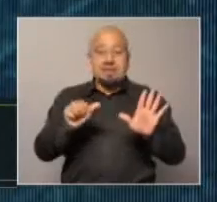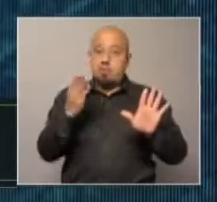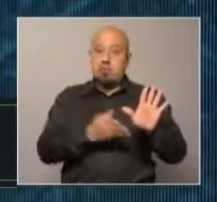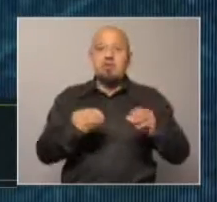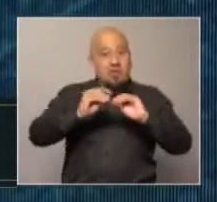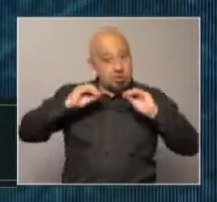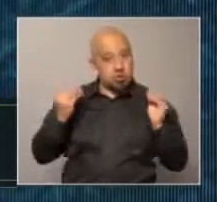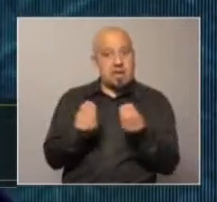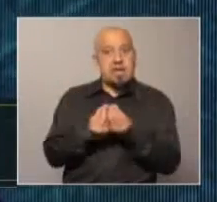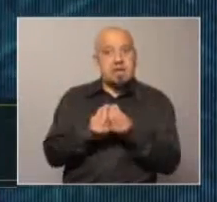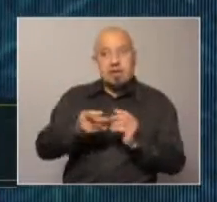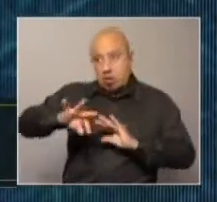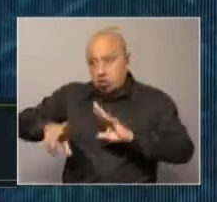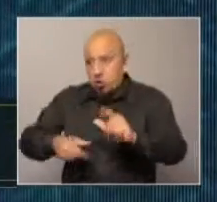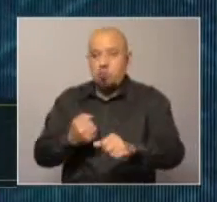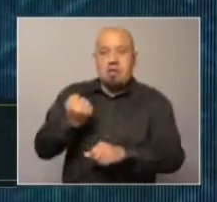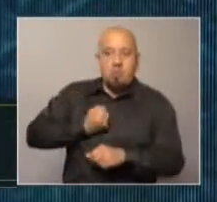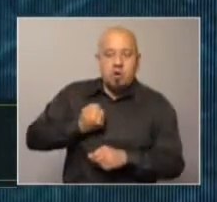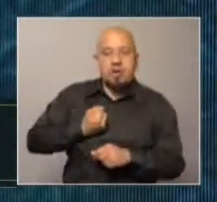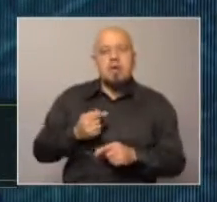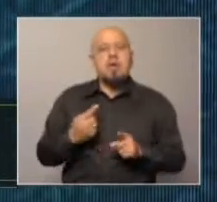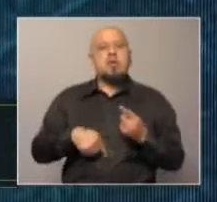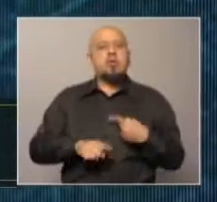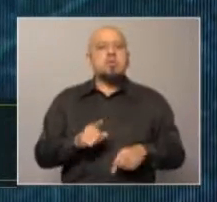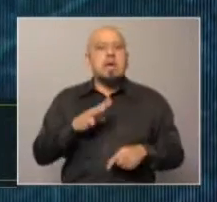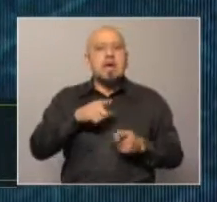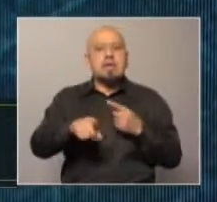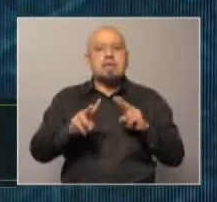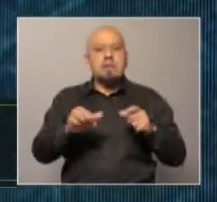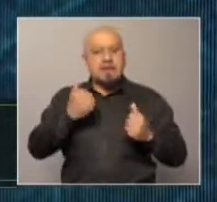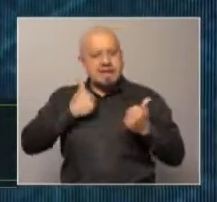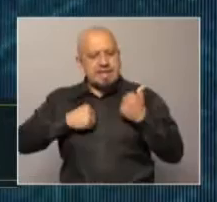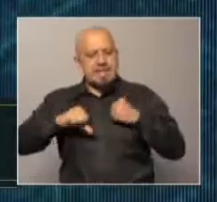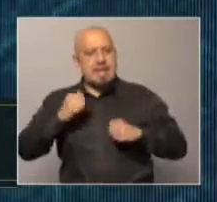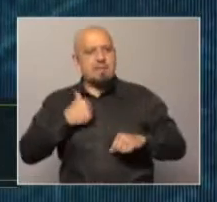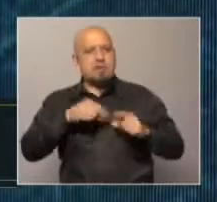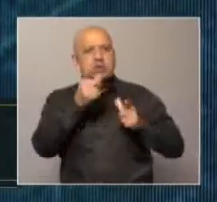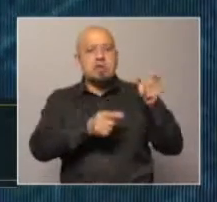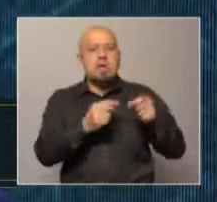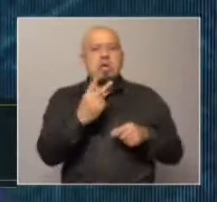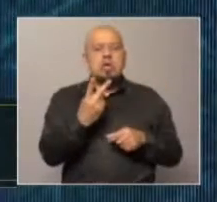de los delitos. Y en estos casos fueron lesiones personales y un